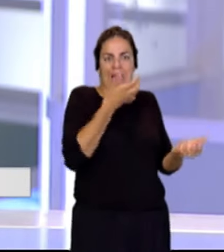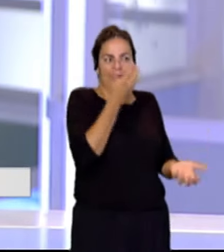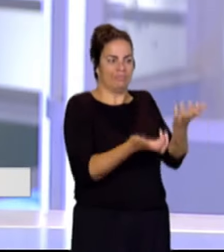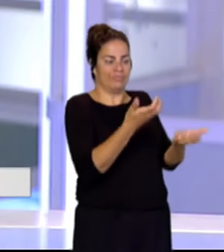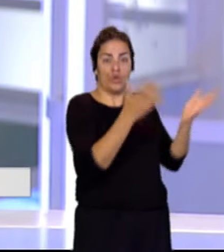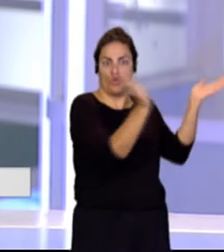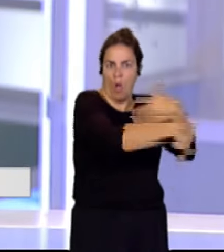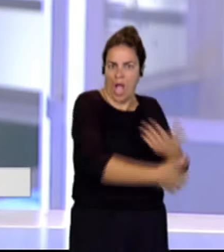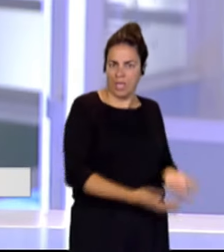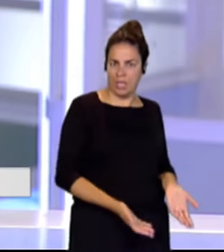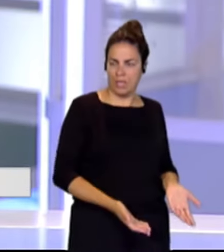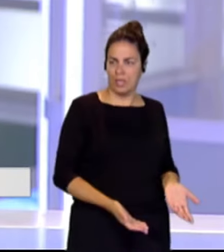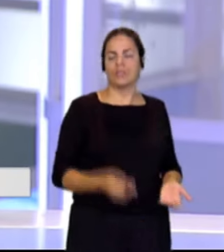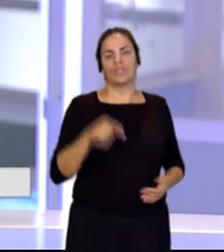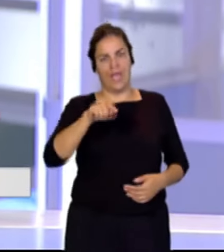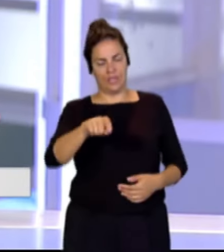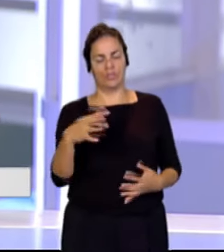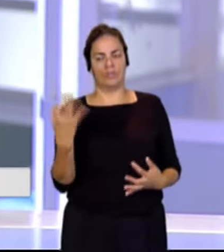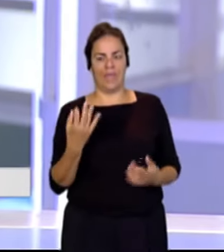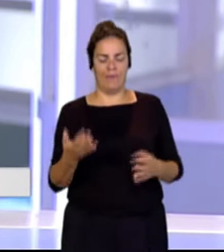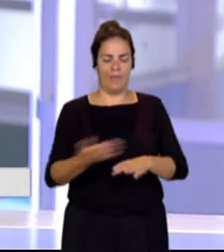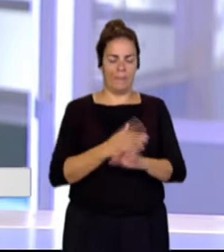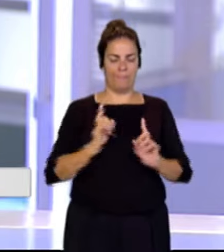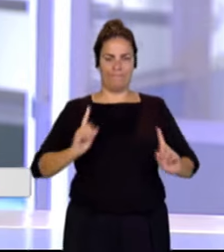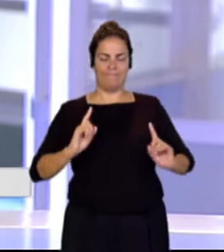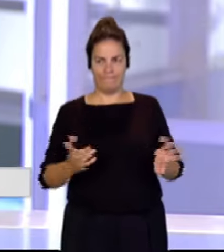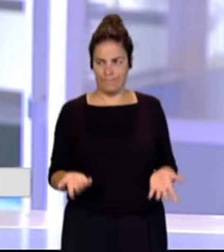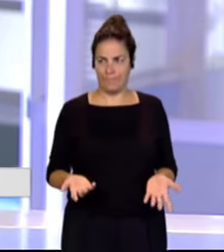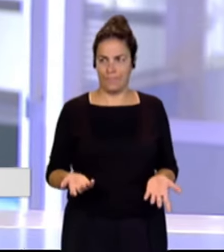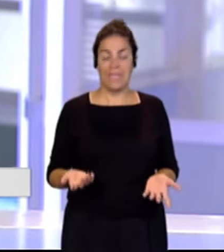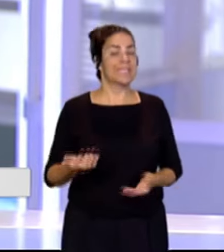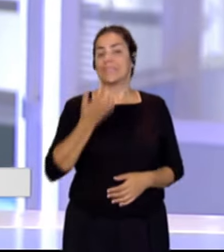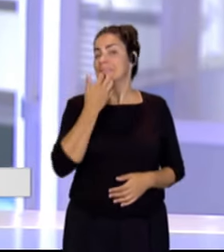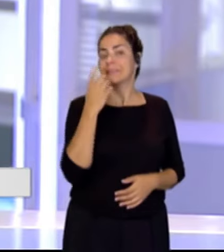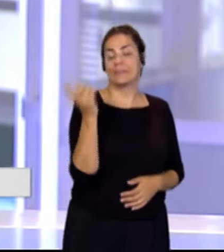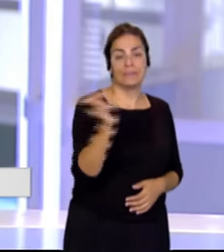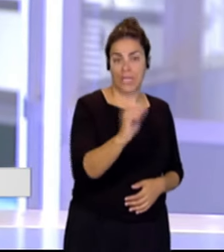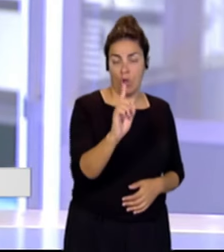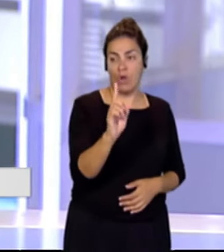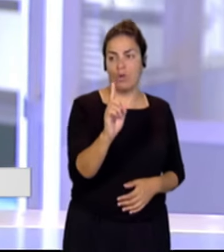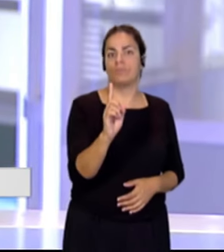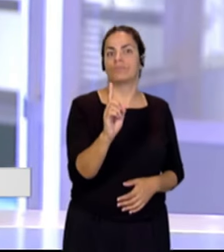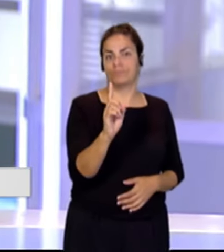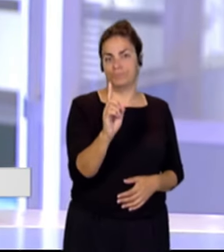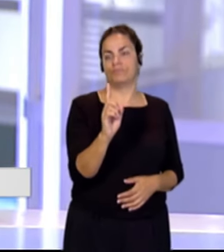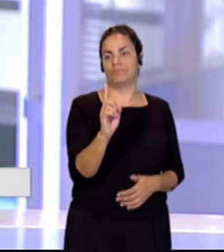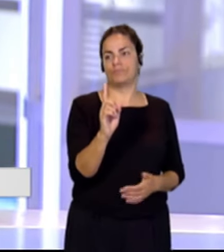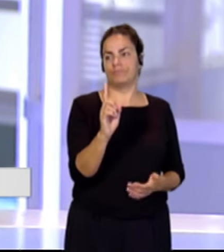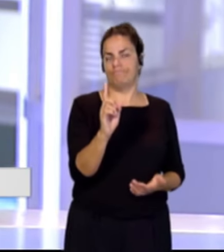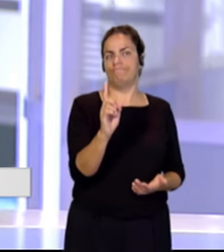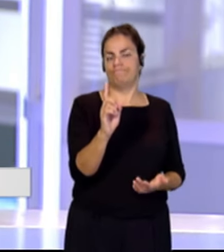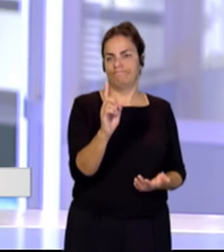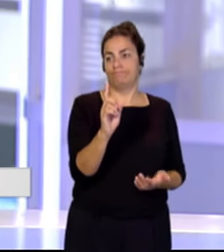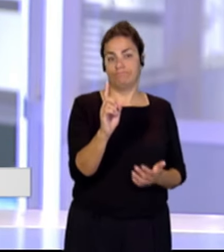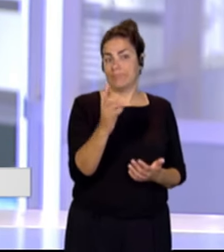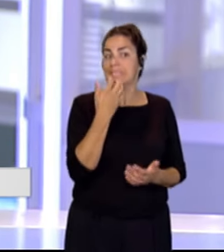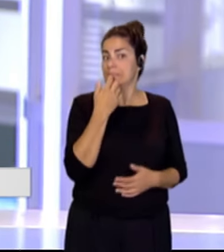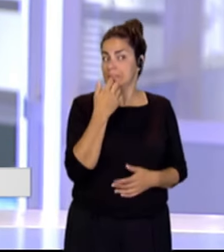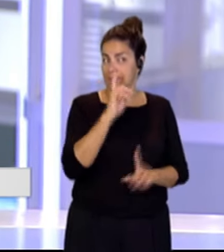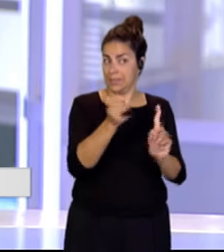hacerlo eh lo contrario es abonarlos a una eh a un agravamiento del problema